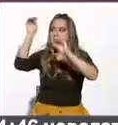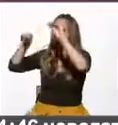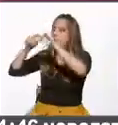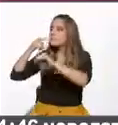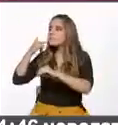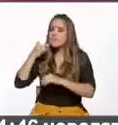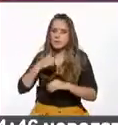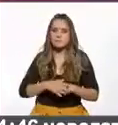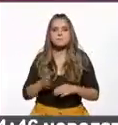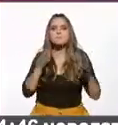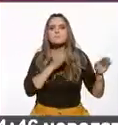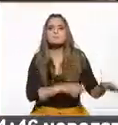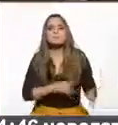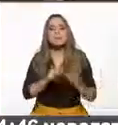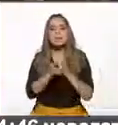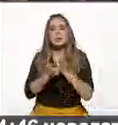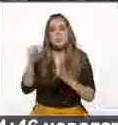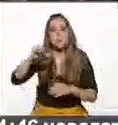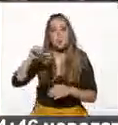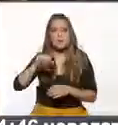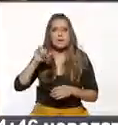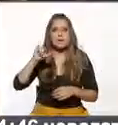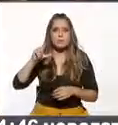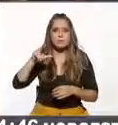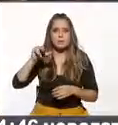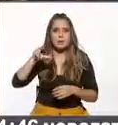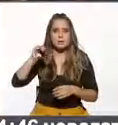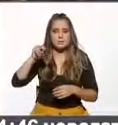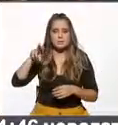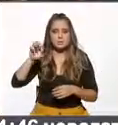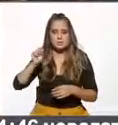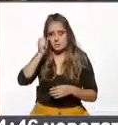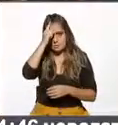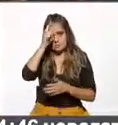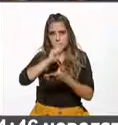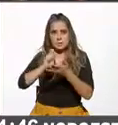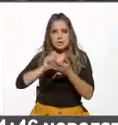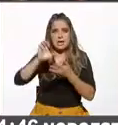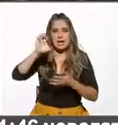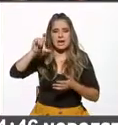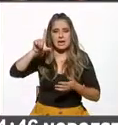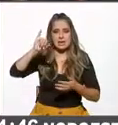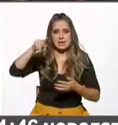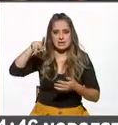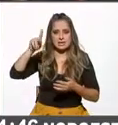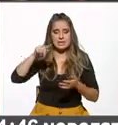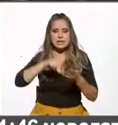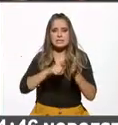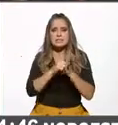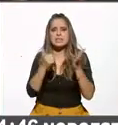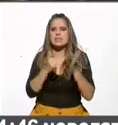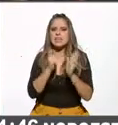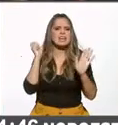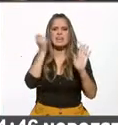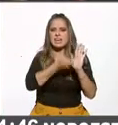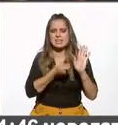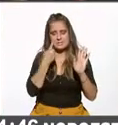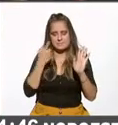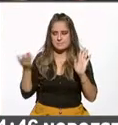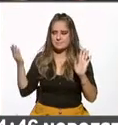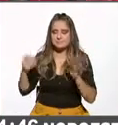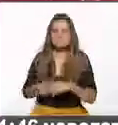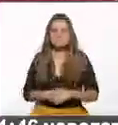Bueno, vámonos al libro del día. Es Iluminaciones de Elik Trokonis, editado por Tinta del Silencio. Este libro en voz de su